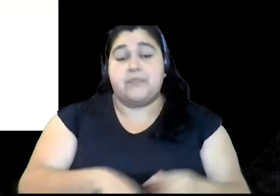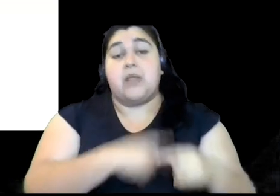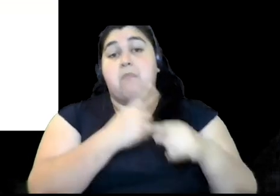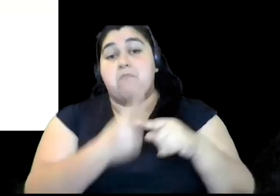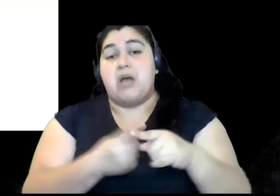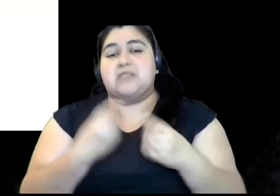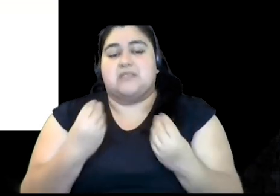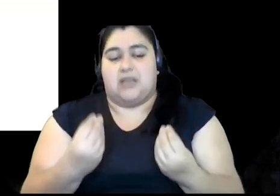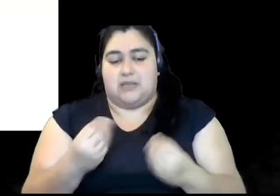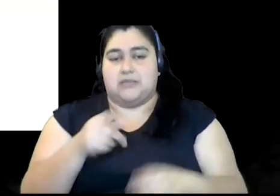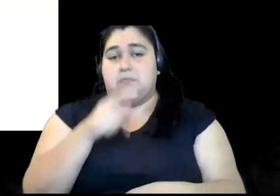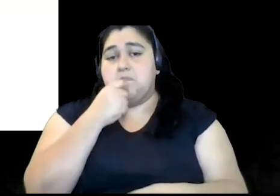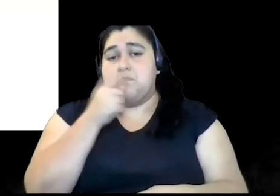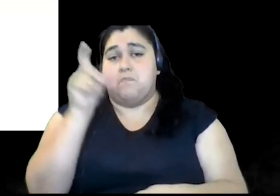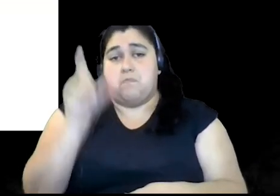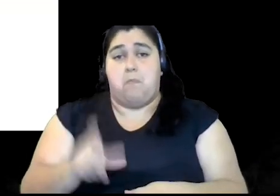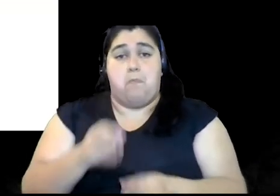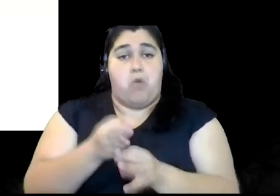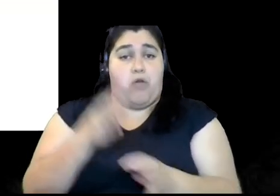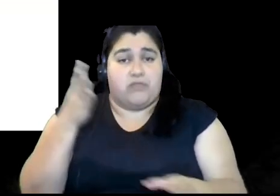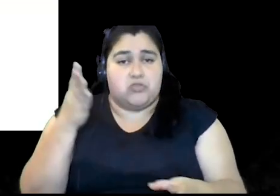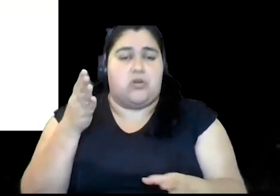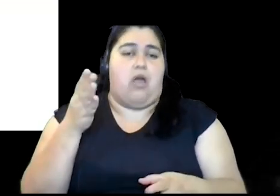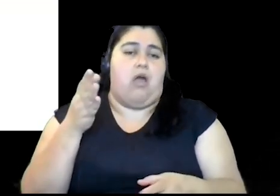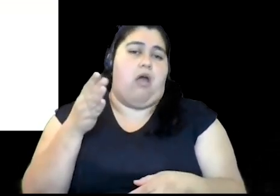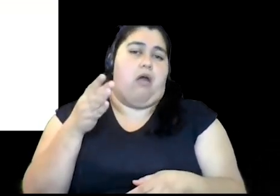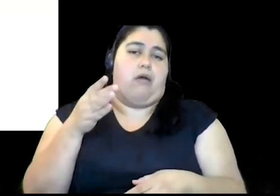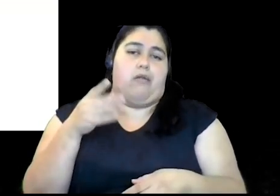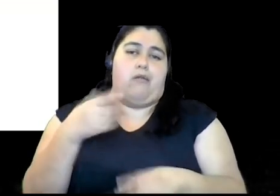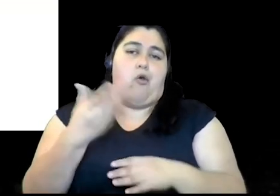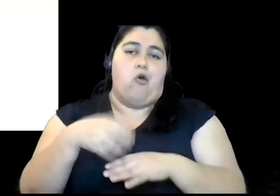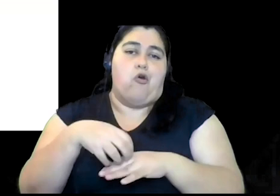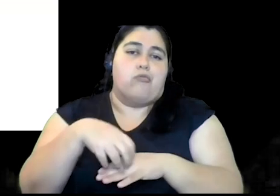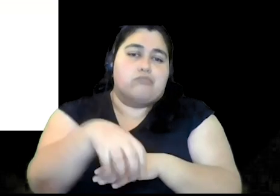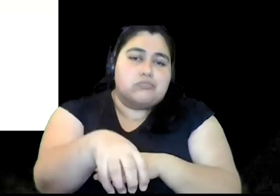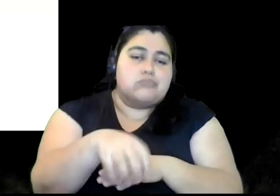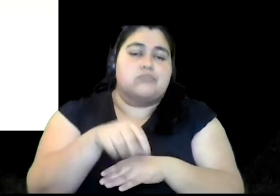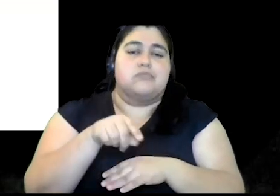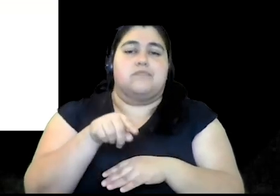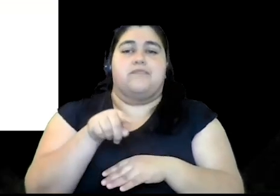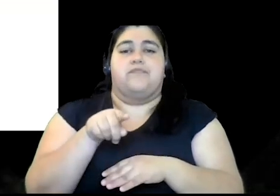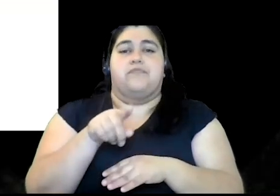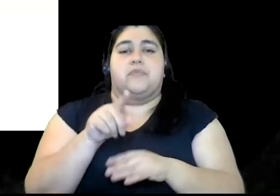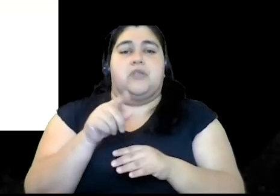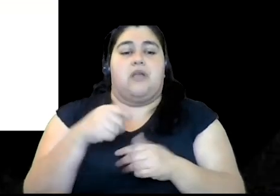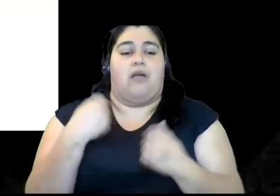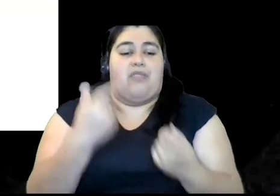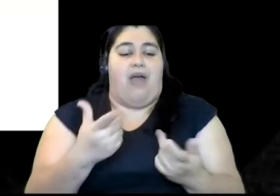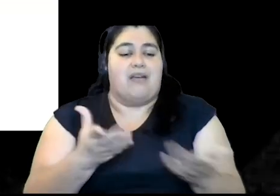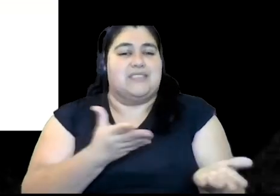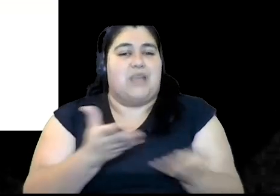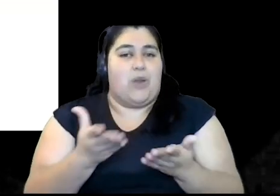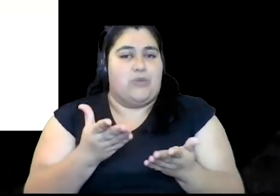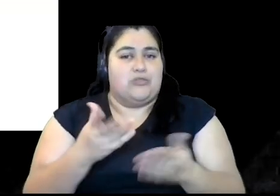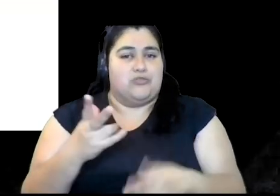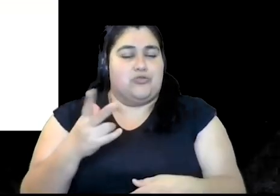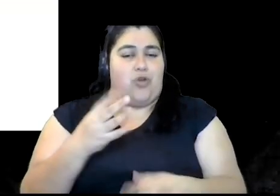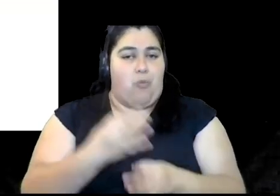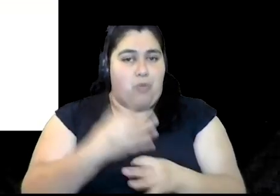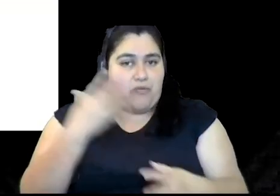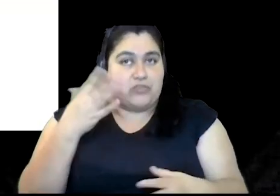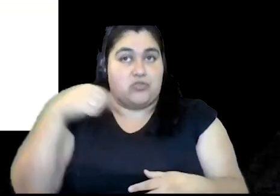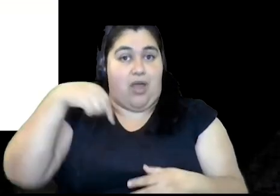eso, si un profesional o un tercero presta servicios profesionales en el